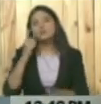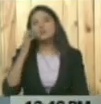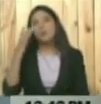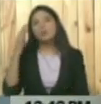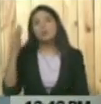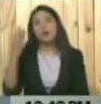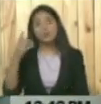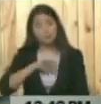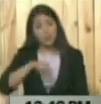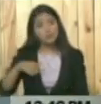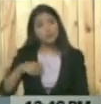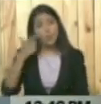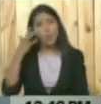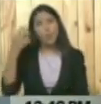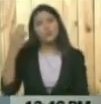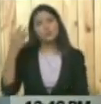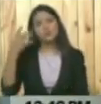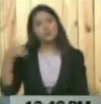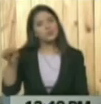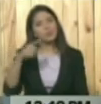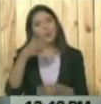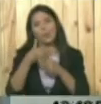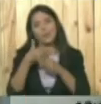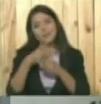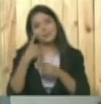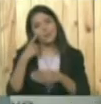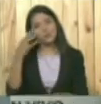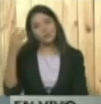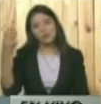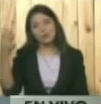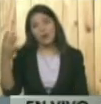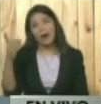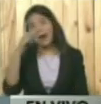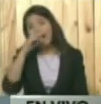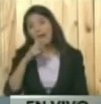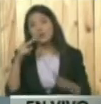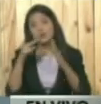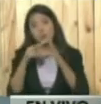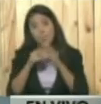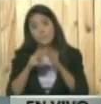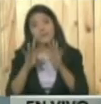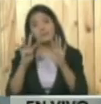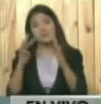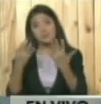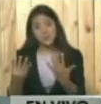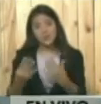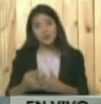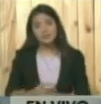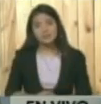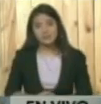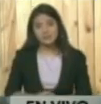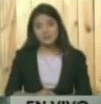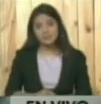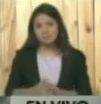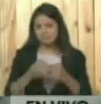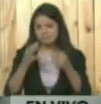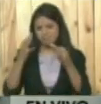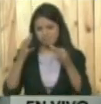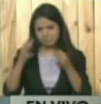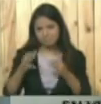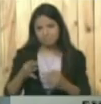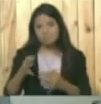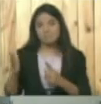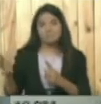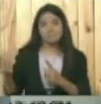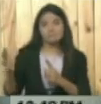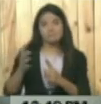el sueño que tenemos, el sueño compartido, de que en el año 2019 habremos llegado a